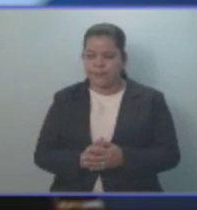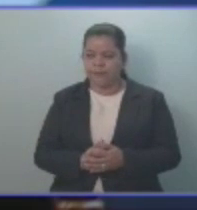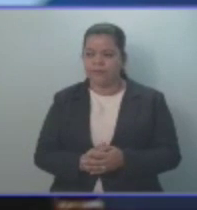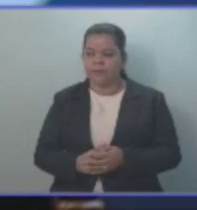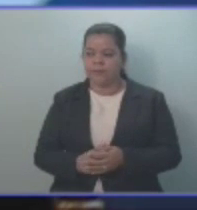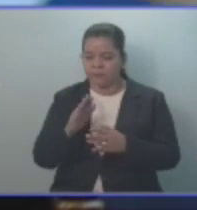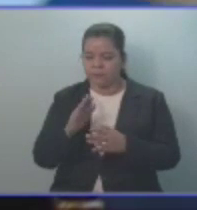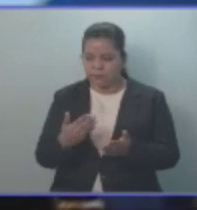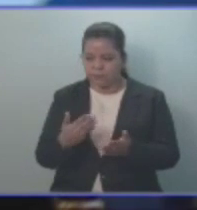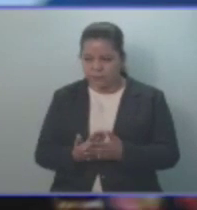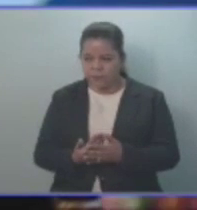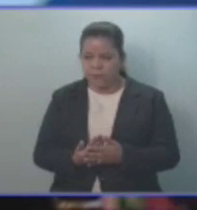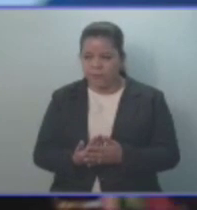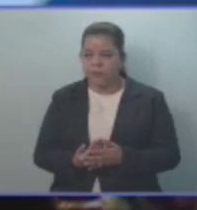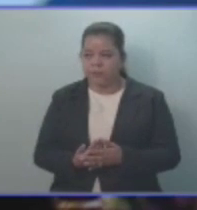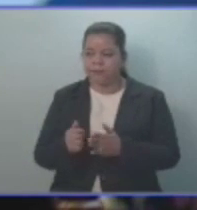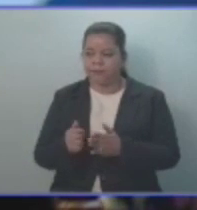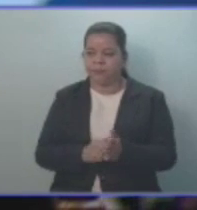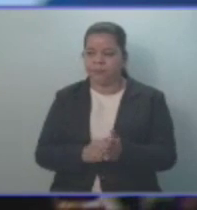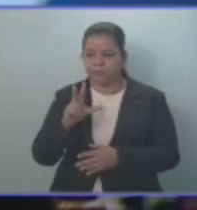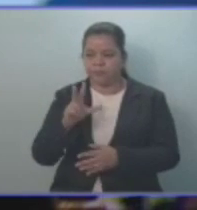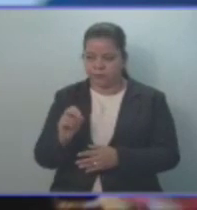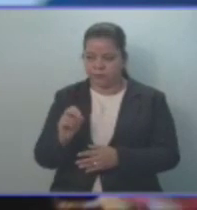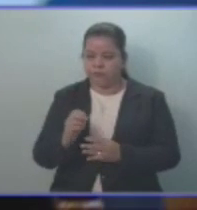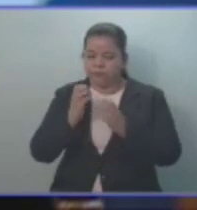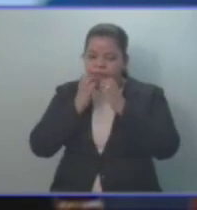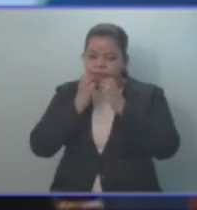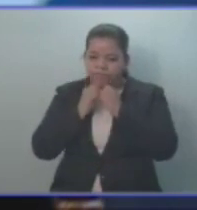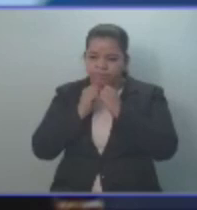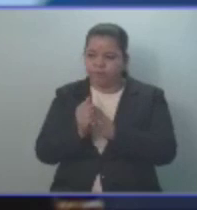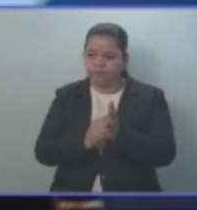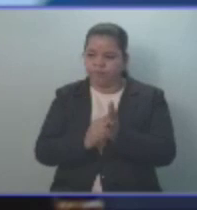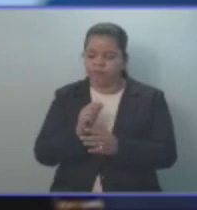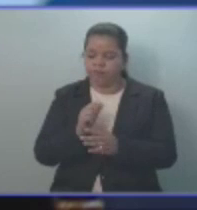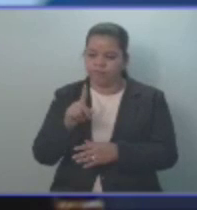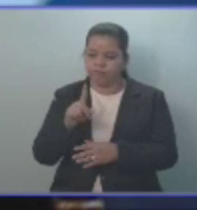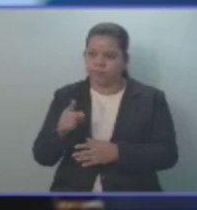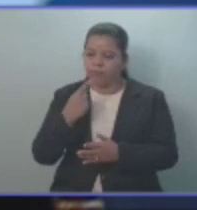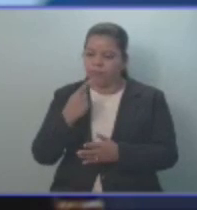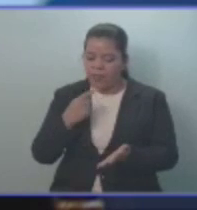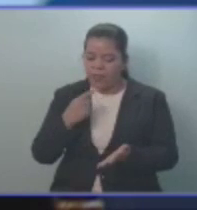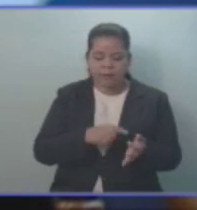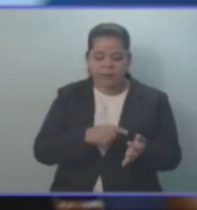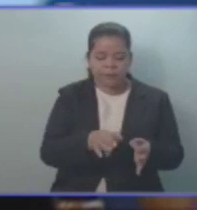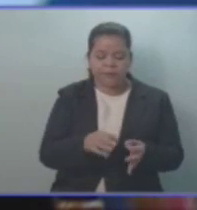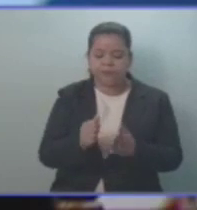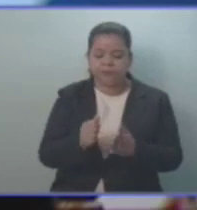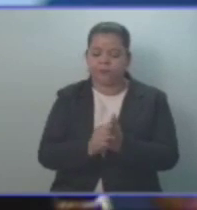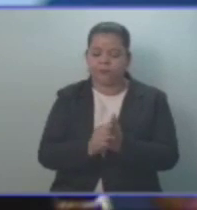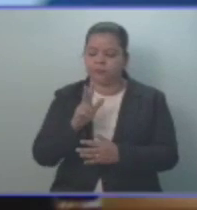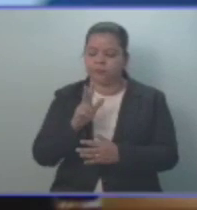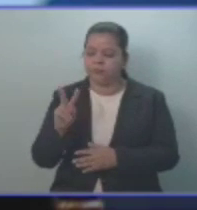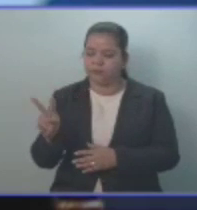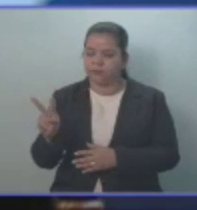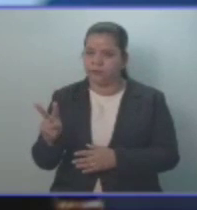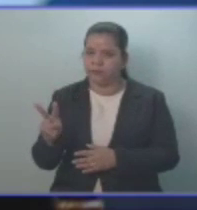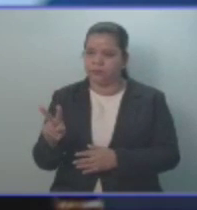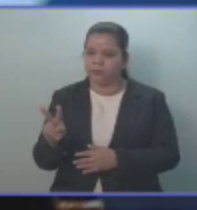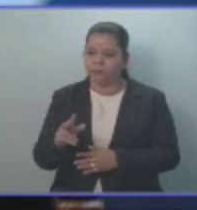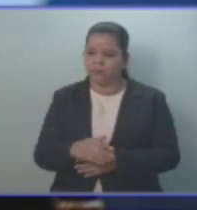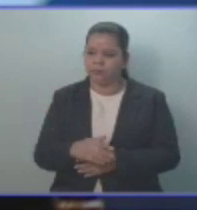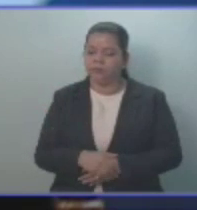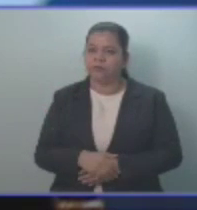de la Convención. Artículo 30, reservas. Artículo 31, denuncias. Y artículo 32,